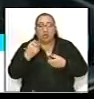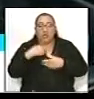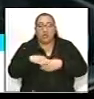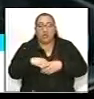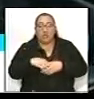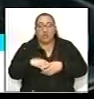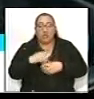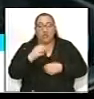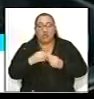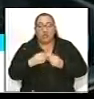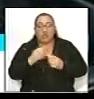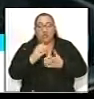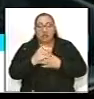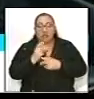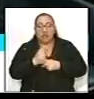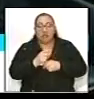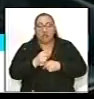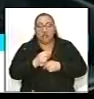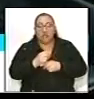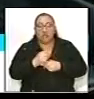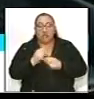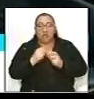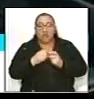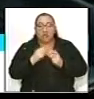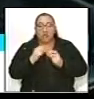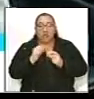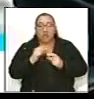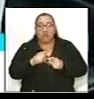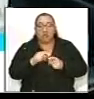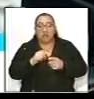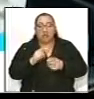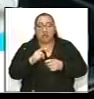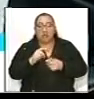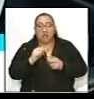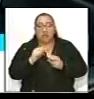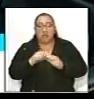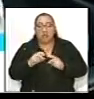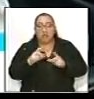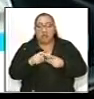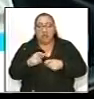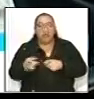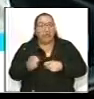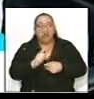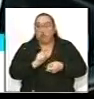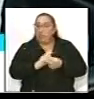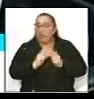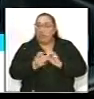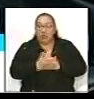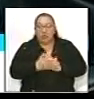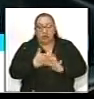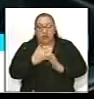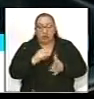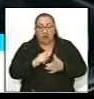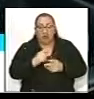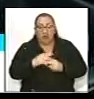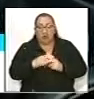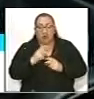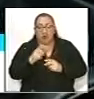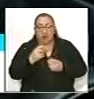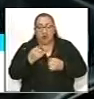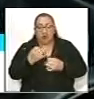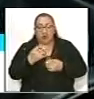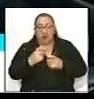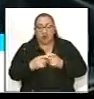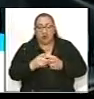a la reparación en educación. Por lo tanto, si bien es cierto, REPEDUCA no ha cambiado el uno por uno la cantidad